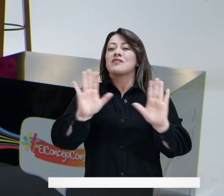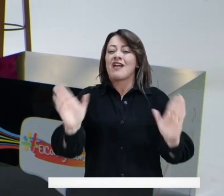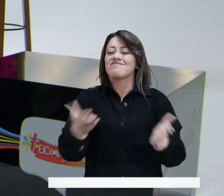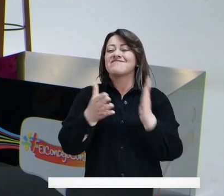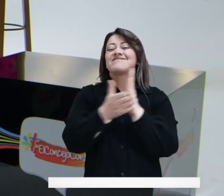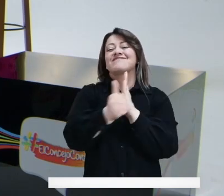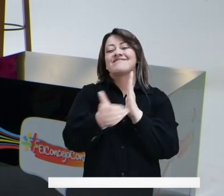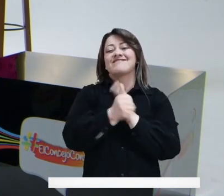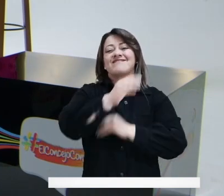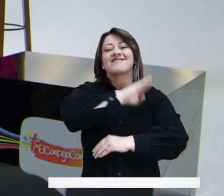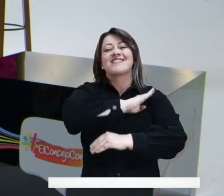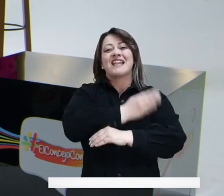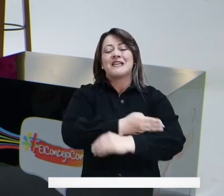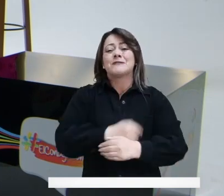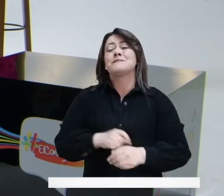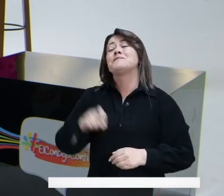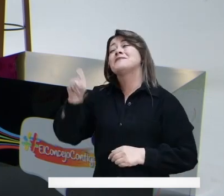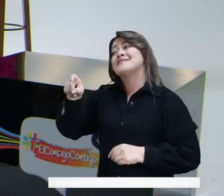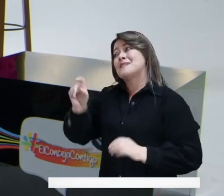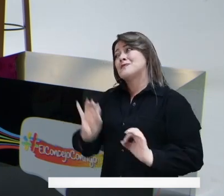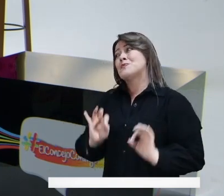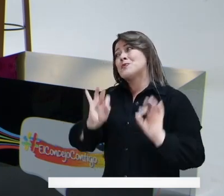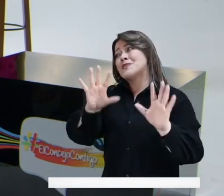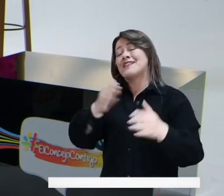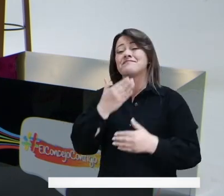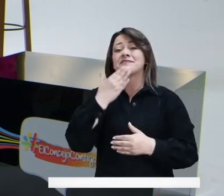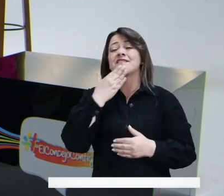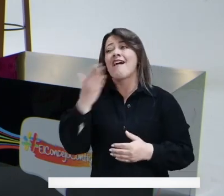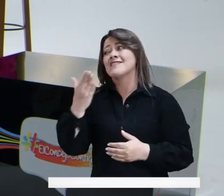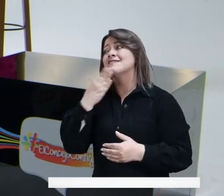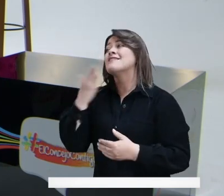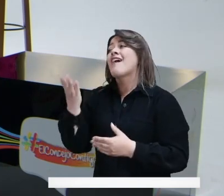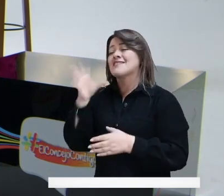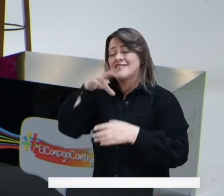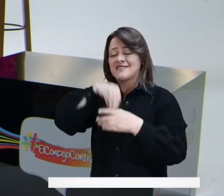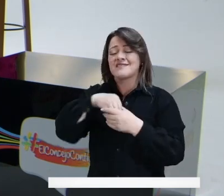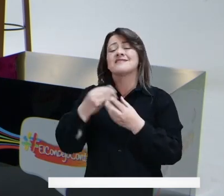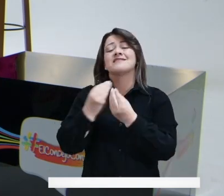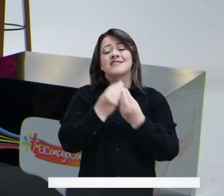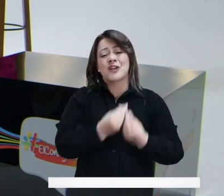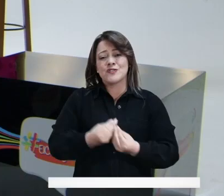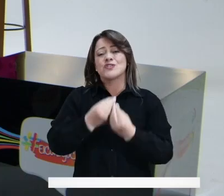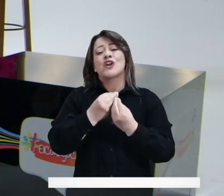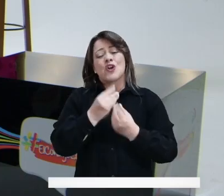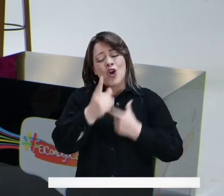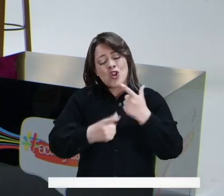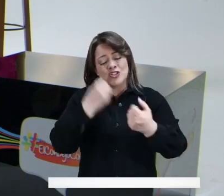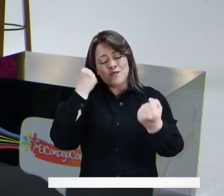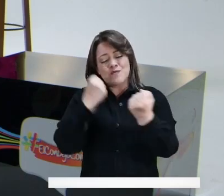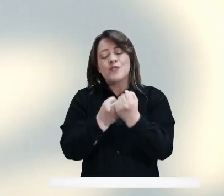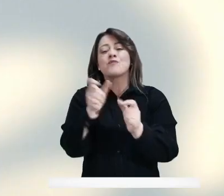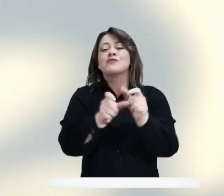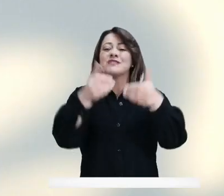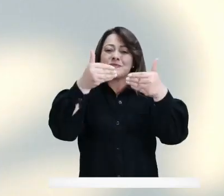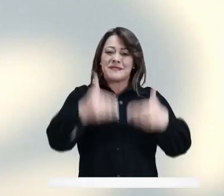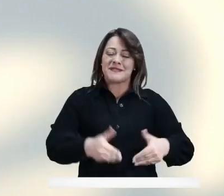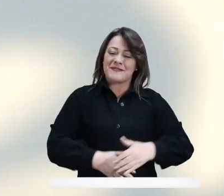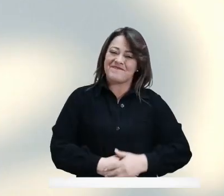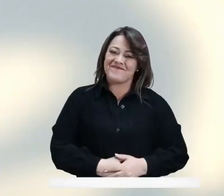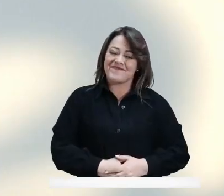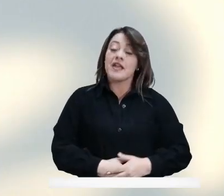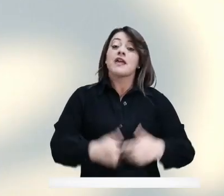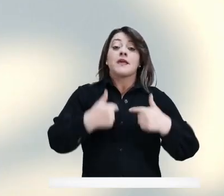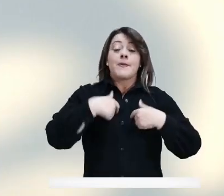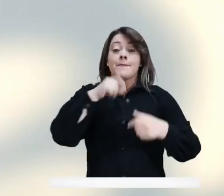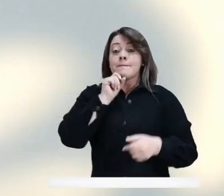sus talentos. Necesitamos muchas más oportunidades, gracias a ustedes por lo que están haciendo al interior del Cabildo Distrital. Y me resta en esta conversación